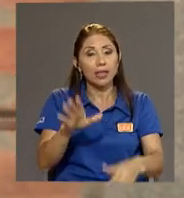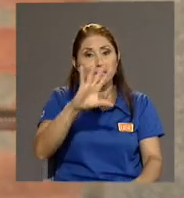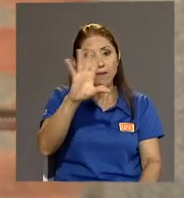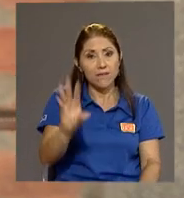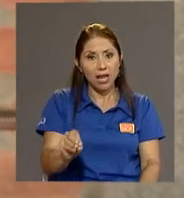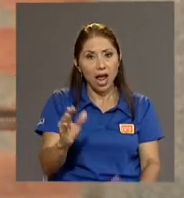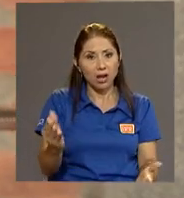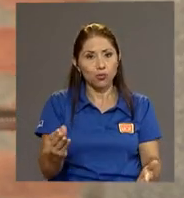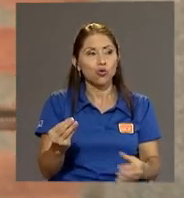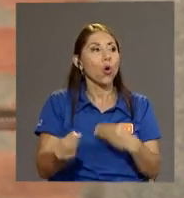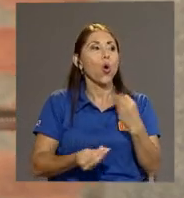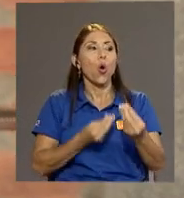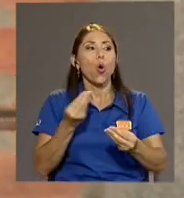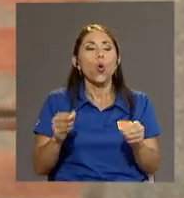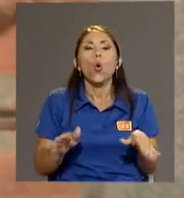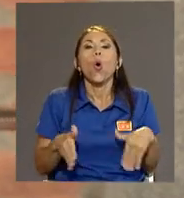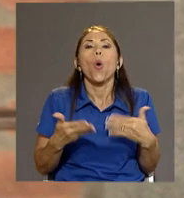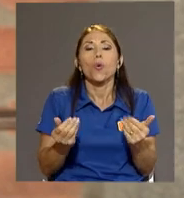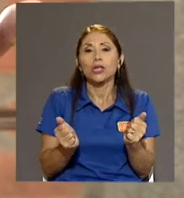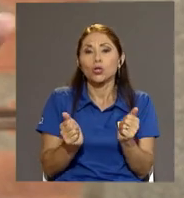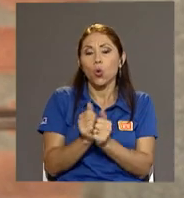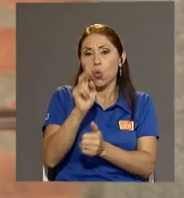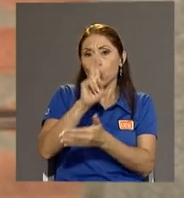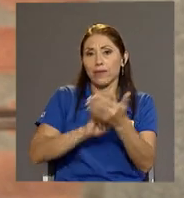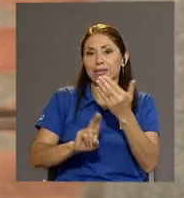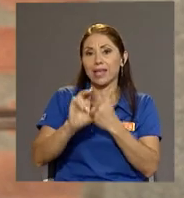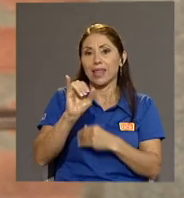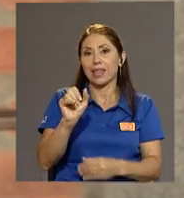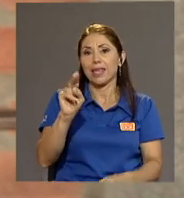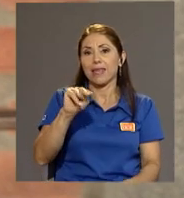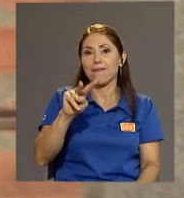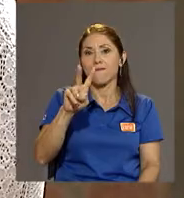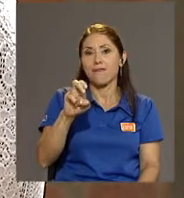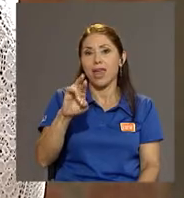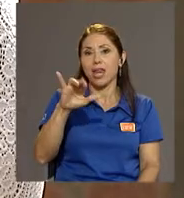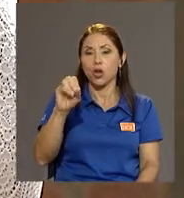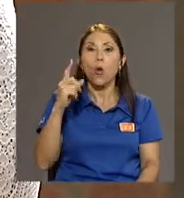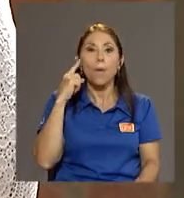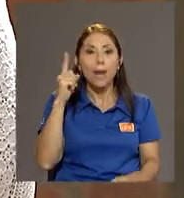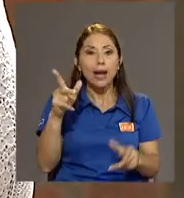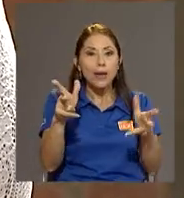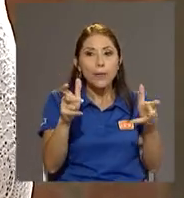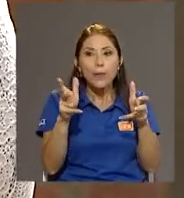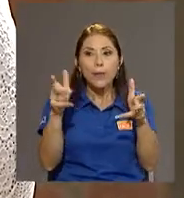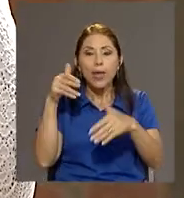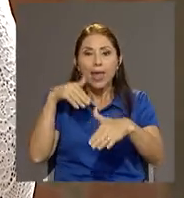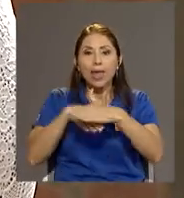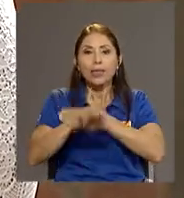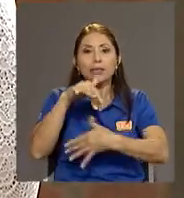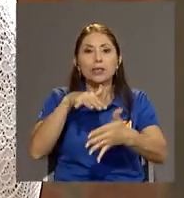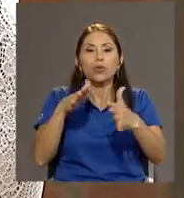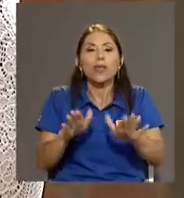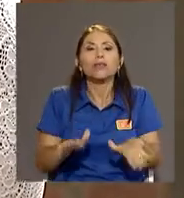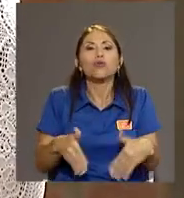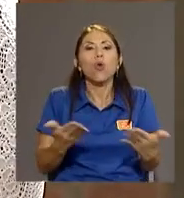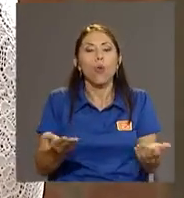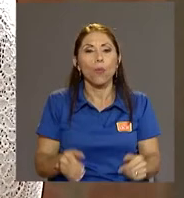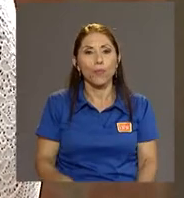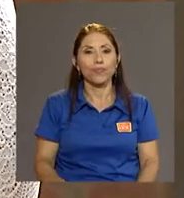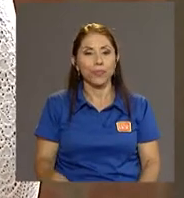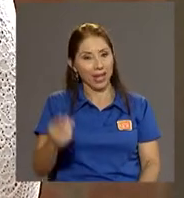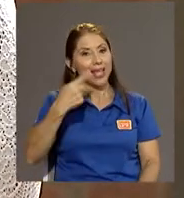¿Cómo es en el caso de Invenio el proceso de reclutamiento? Nosotros, la admisión, bueno, nosotros sí